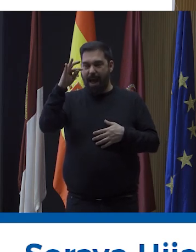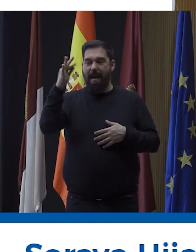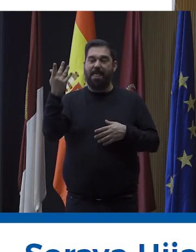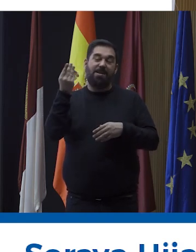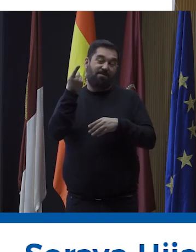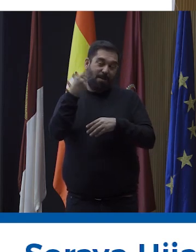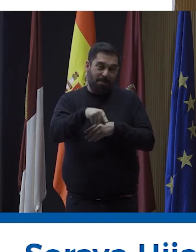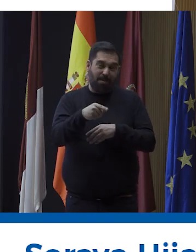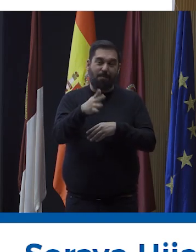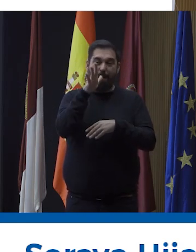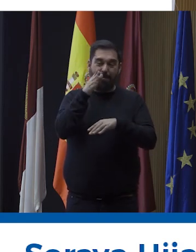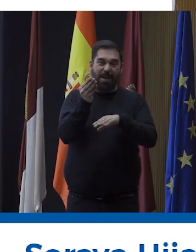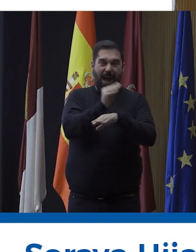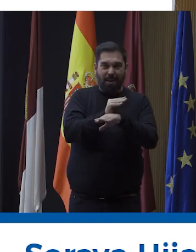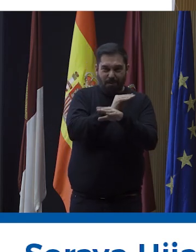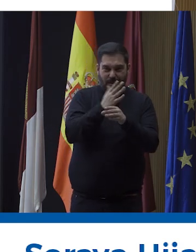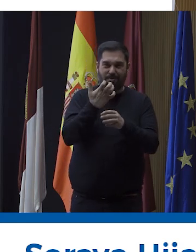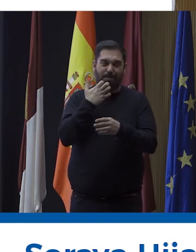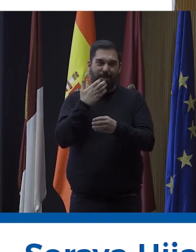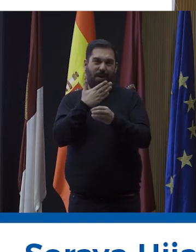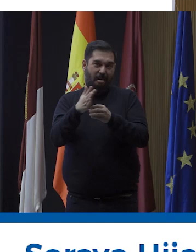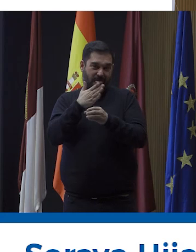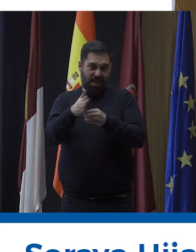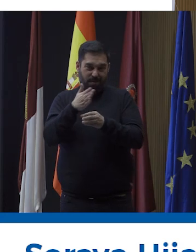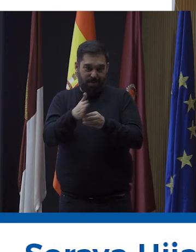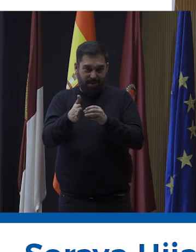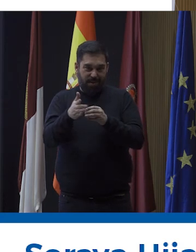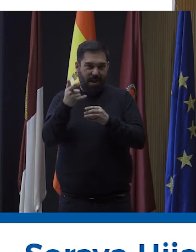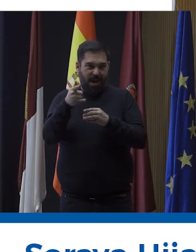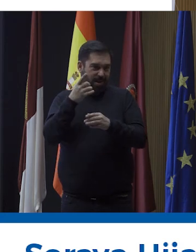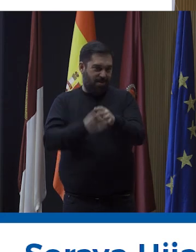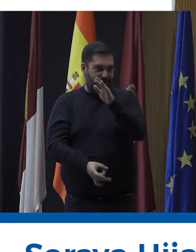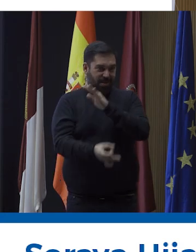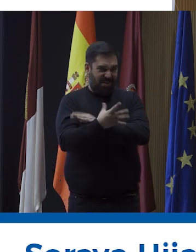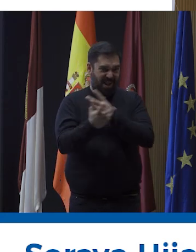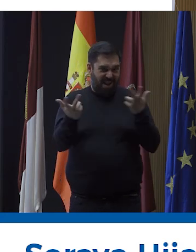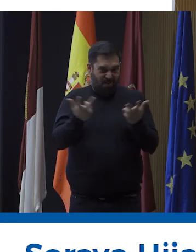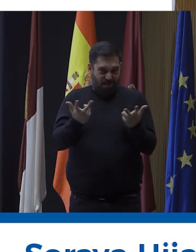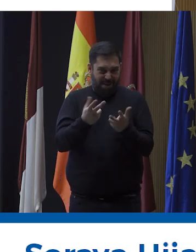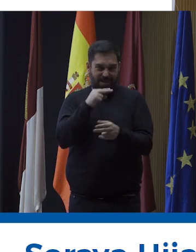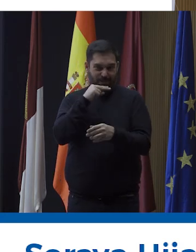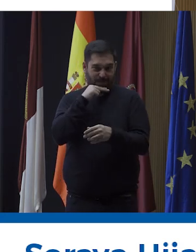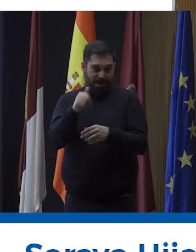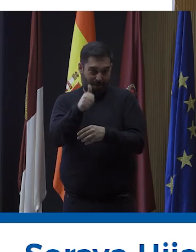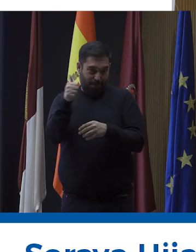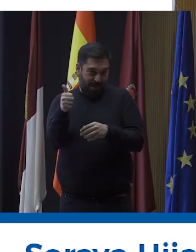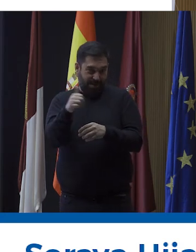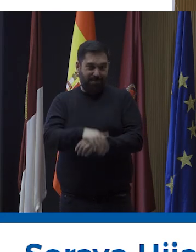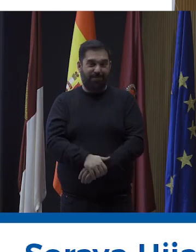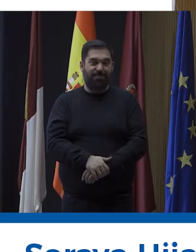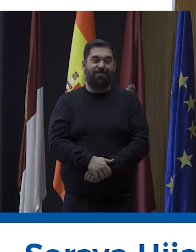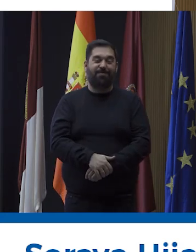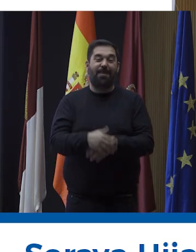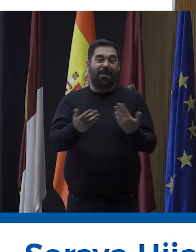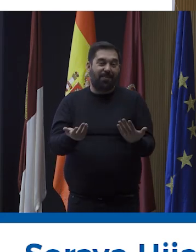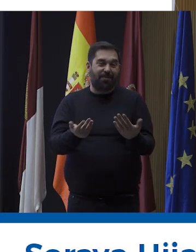pues imagínense la cerveza, ese es el mayor promotor de las urgencias miccionales, ¿vale?